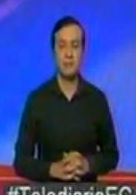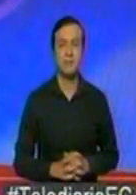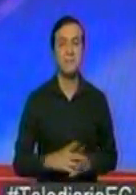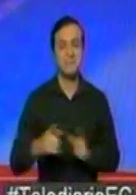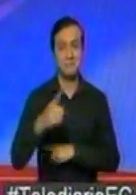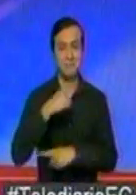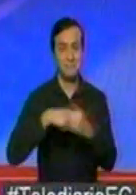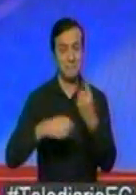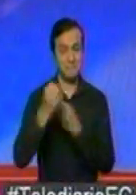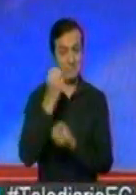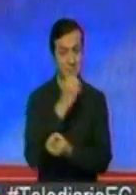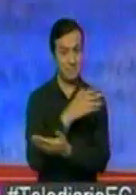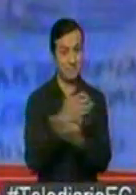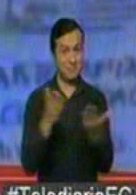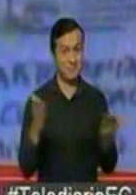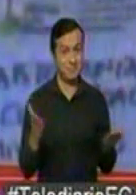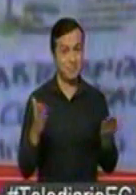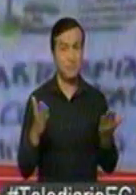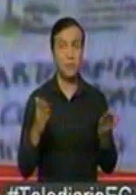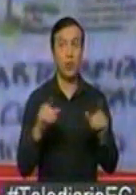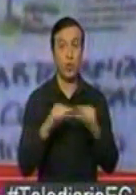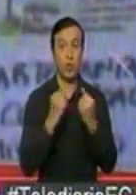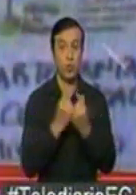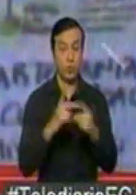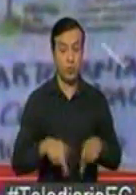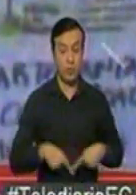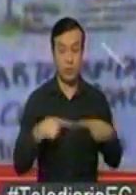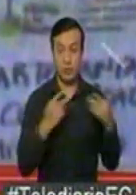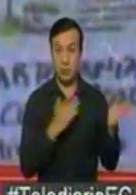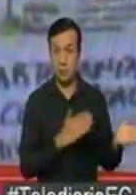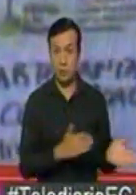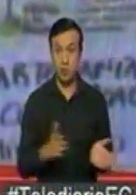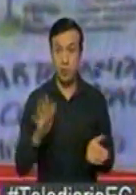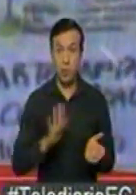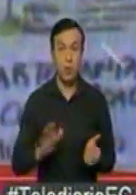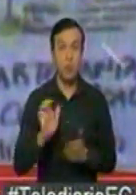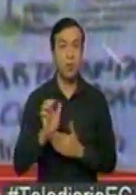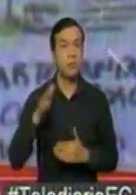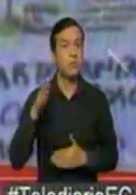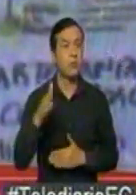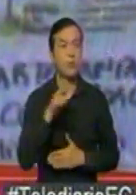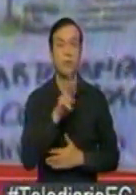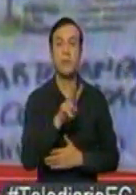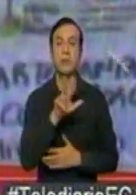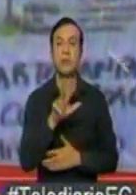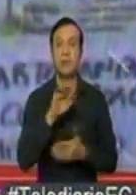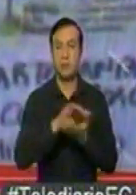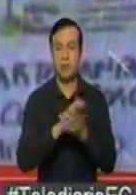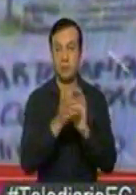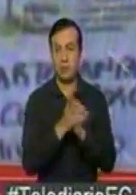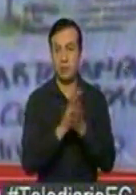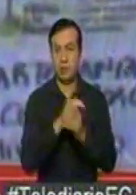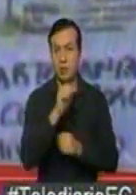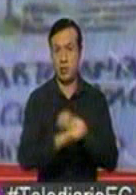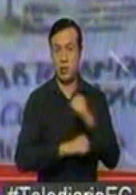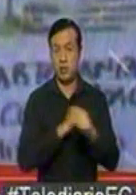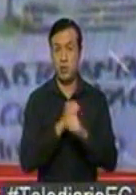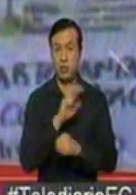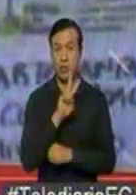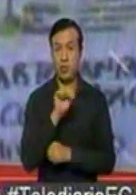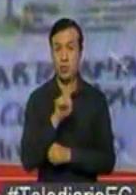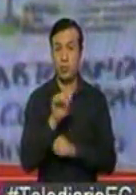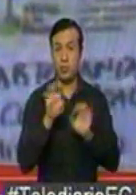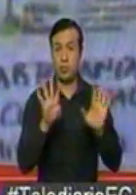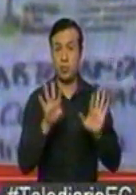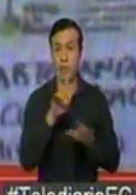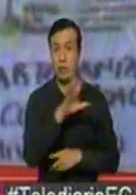Estamos de regreso con más noticias. Las brigadas Toda una Vida recorren el país desde el 23 de noviembre de 2019. Medio